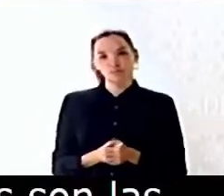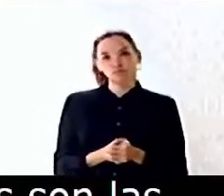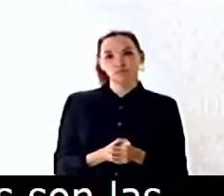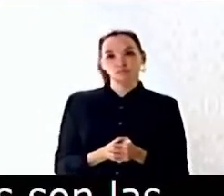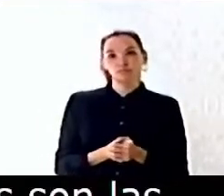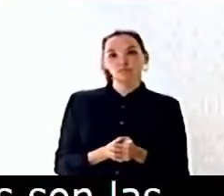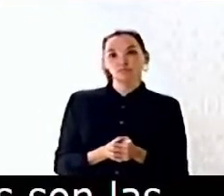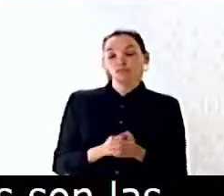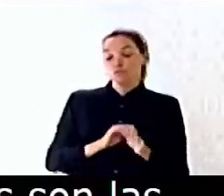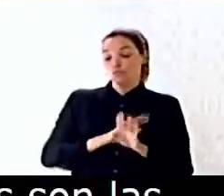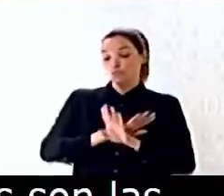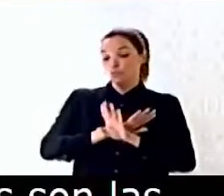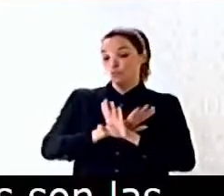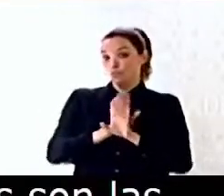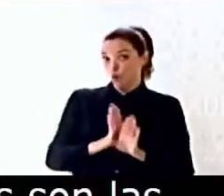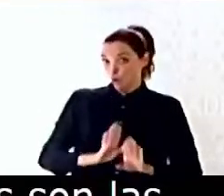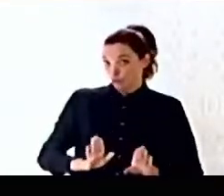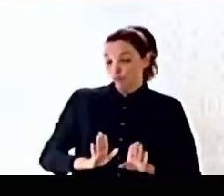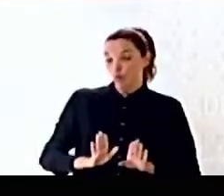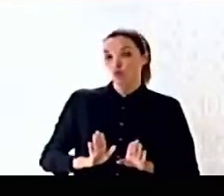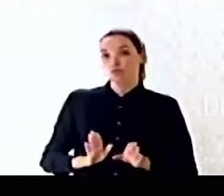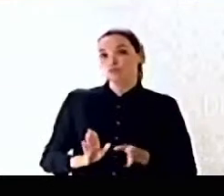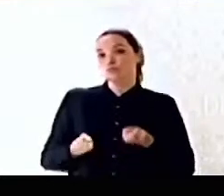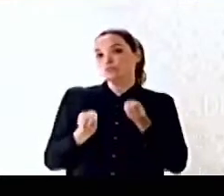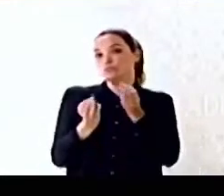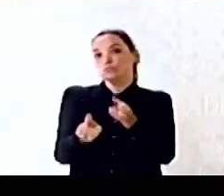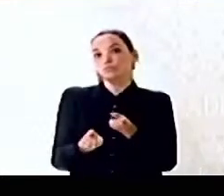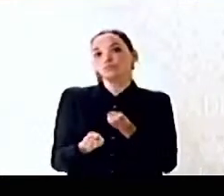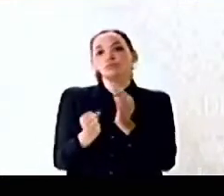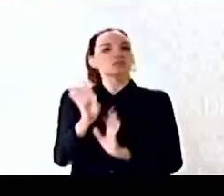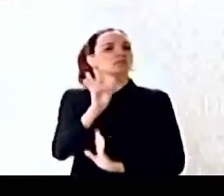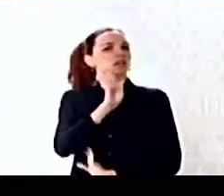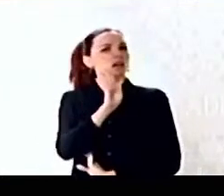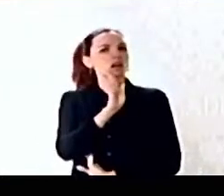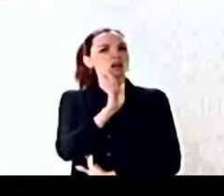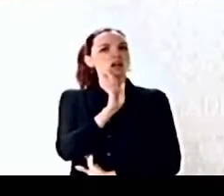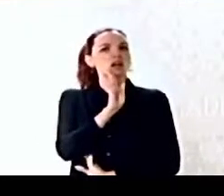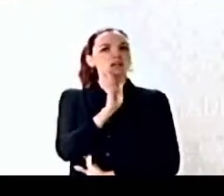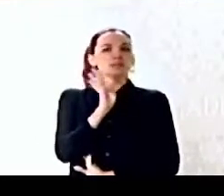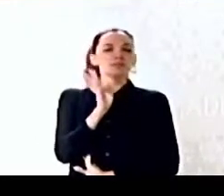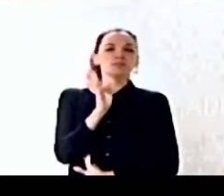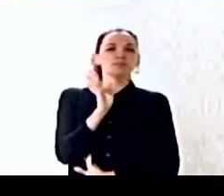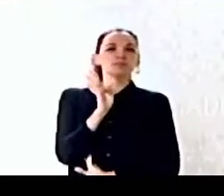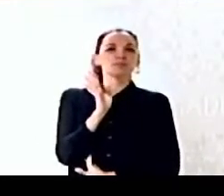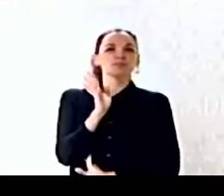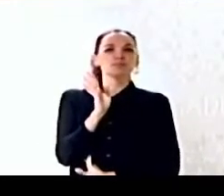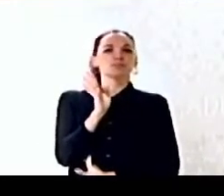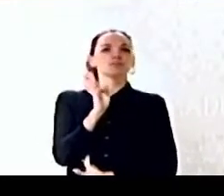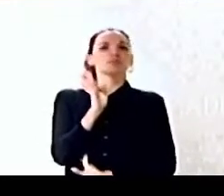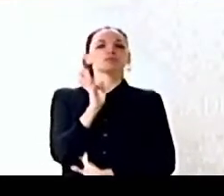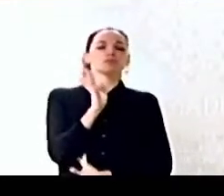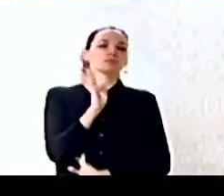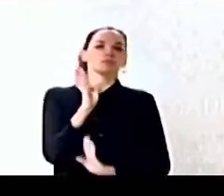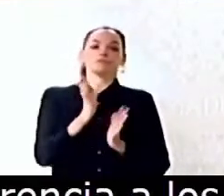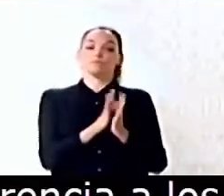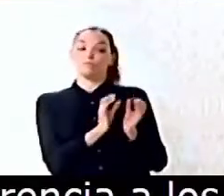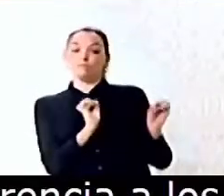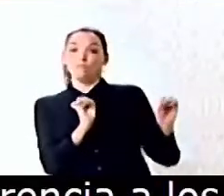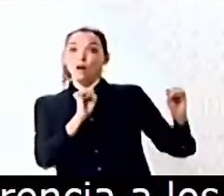Y por último, les quiero avanzar aquello que hace referencia a los acuerdos que se han adoptado